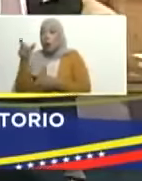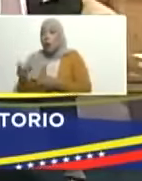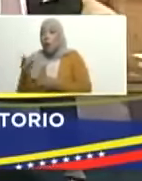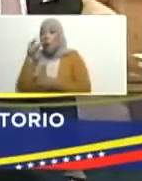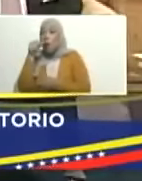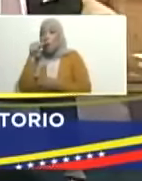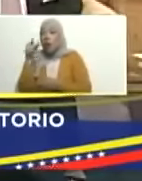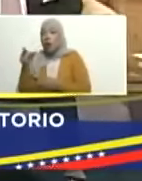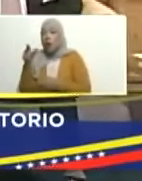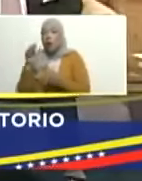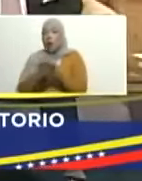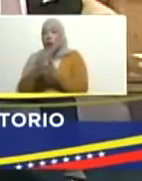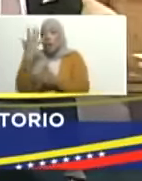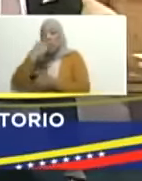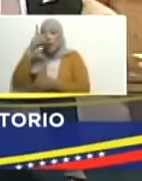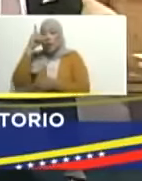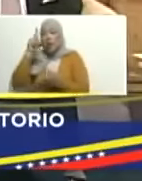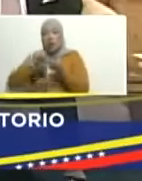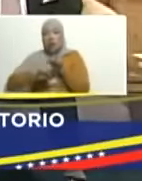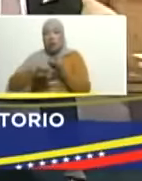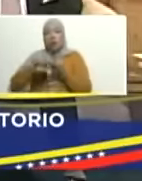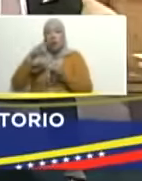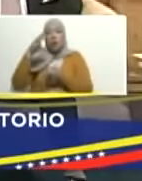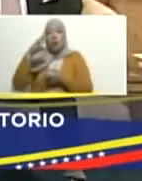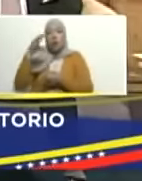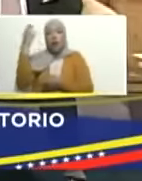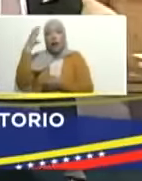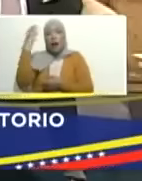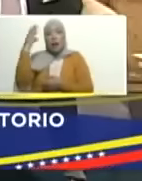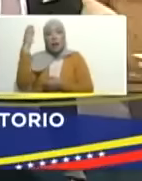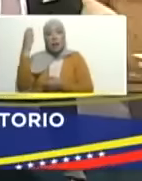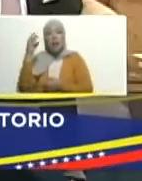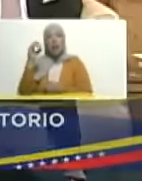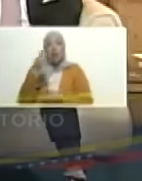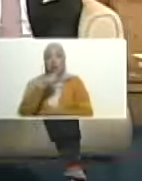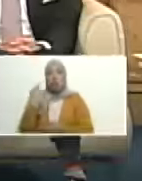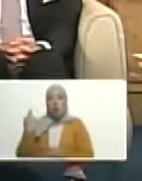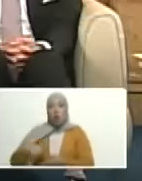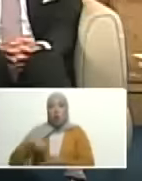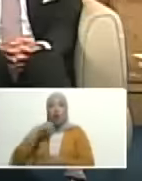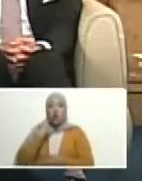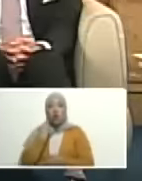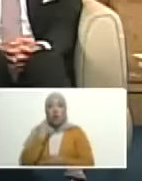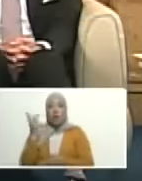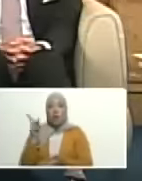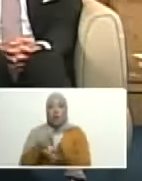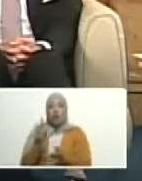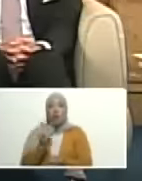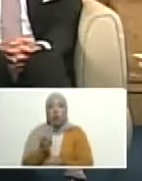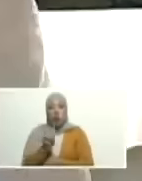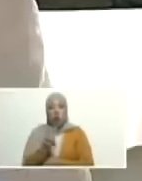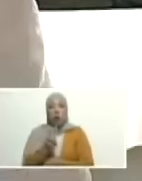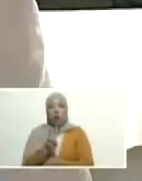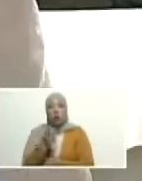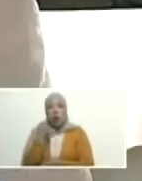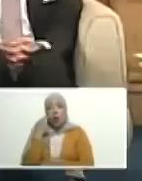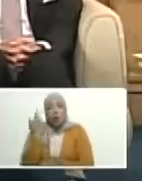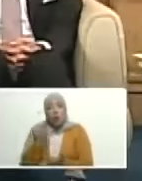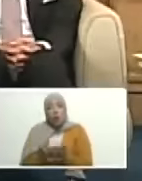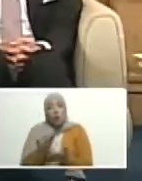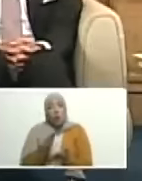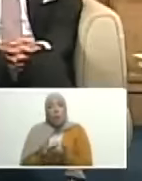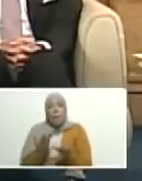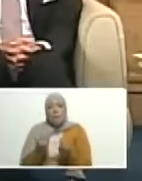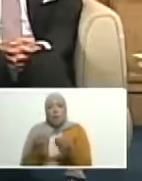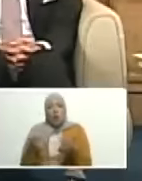Cilia, el canciller Iván Gil, que llegó de Rusia y de Bielorrusia, han sido testigos de